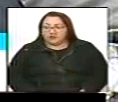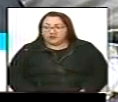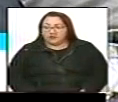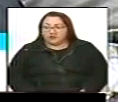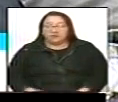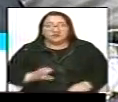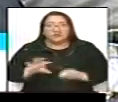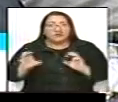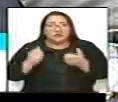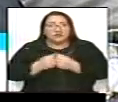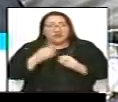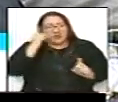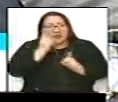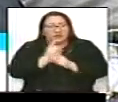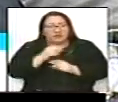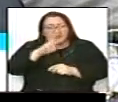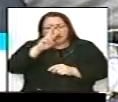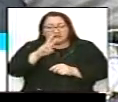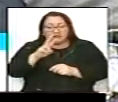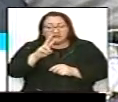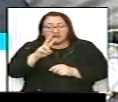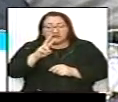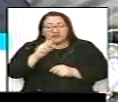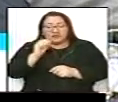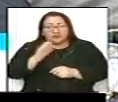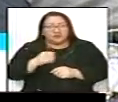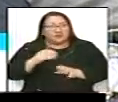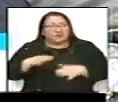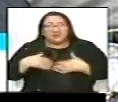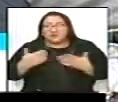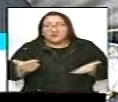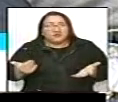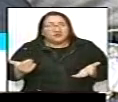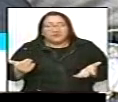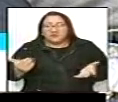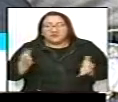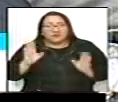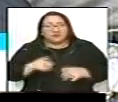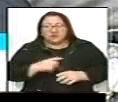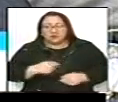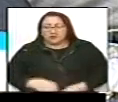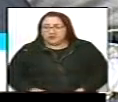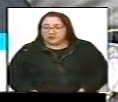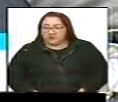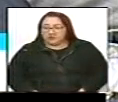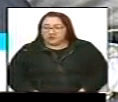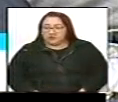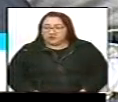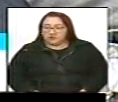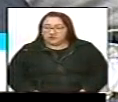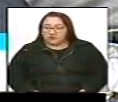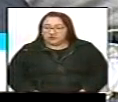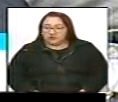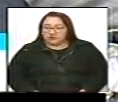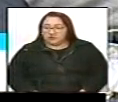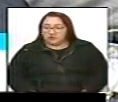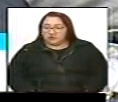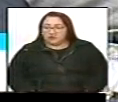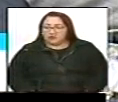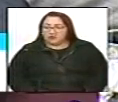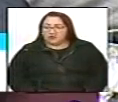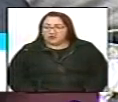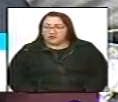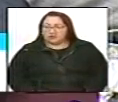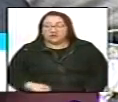de actitudes frente al país? Evidentemente, esto es impunidad. Impunidad frente a un presunto miembro de